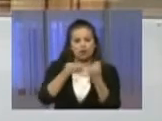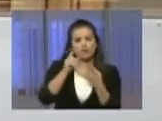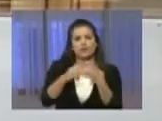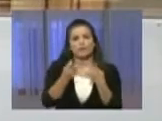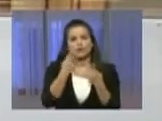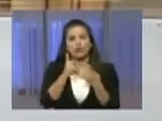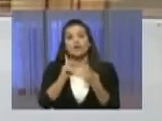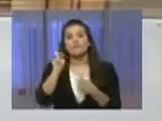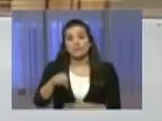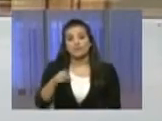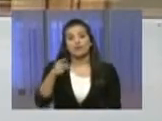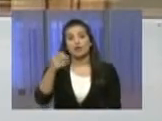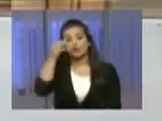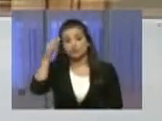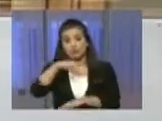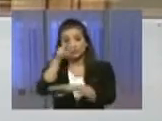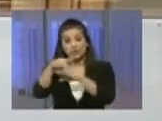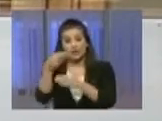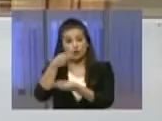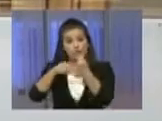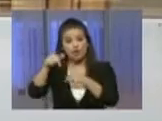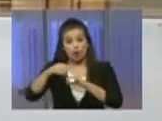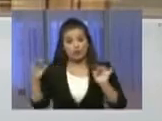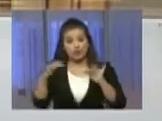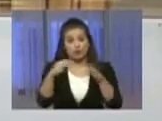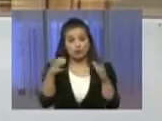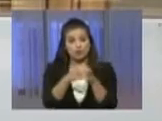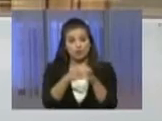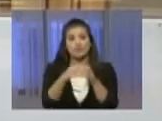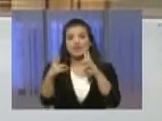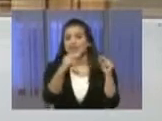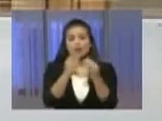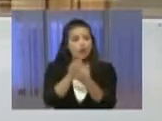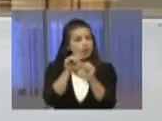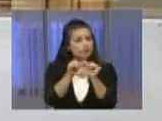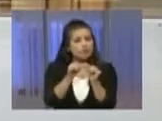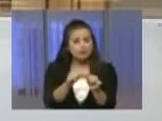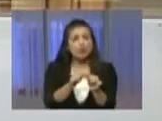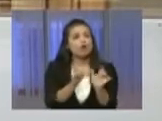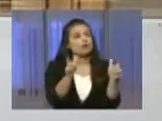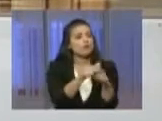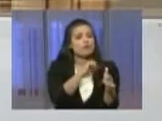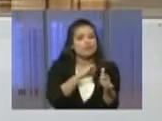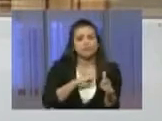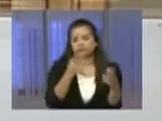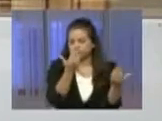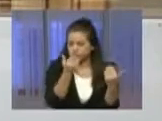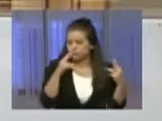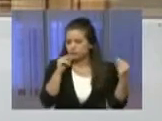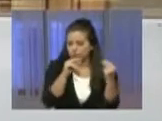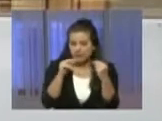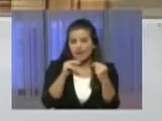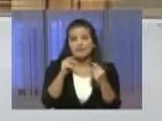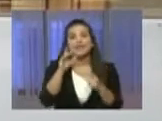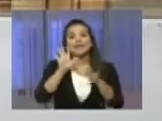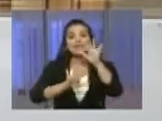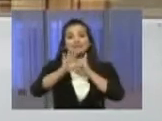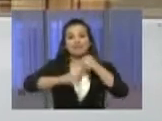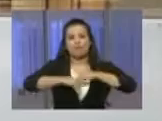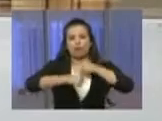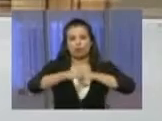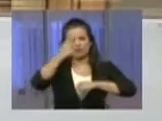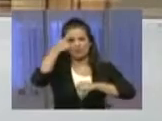Nacional de la economía hoy se reunió y el diálogo permanente con los sectores productivos los 15 motores de la agenda económica